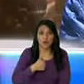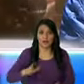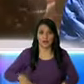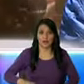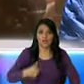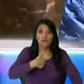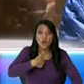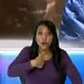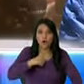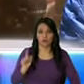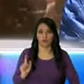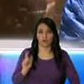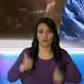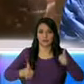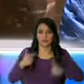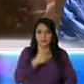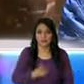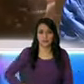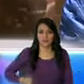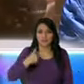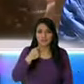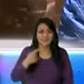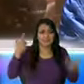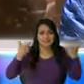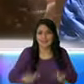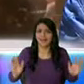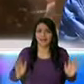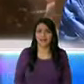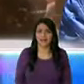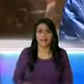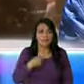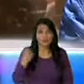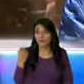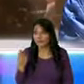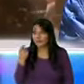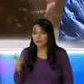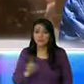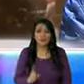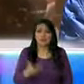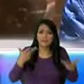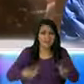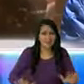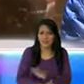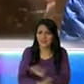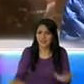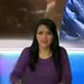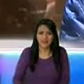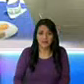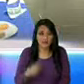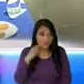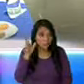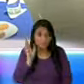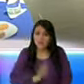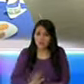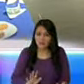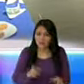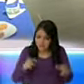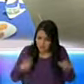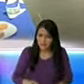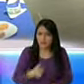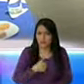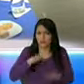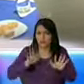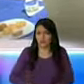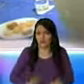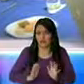dicho una y mil veces, por favor, dejen de hacerse los que no entendieron o dejen de hacerse los que no oyeron. Moreno aseguró que de darse